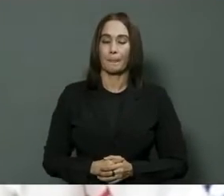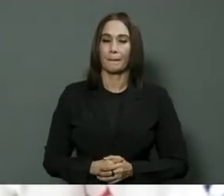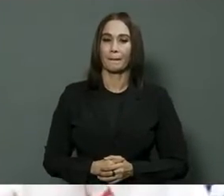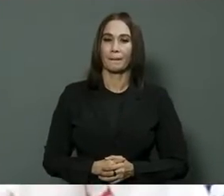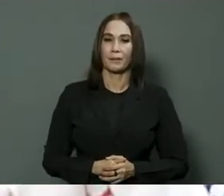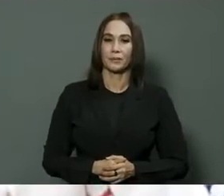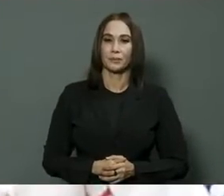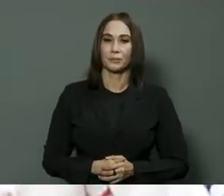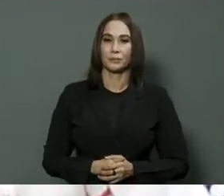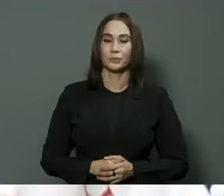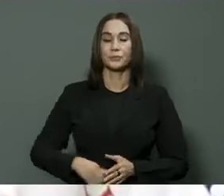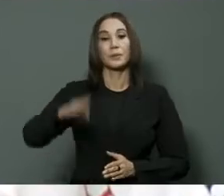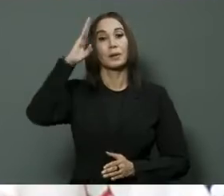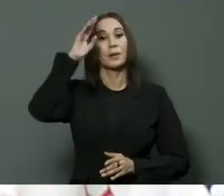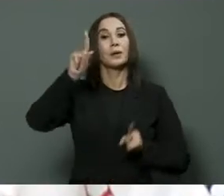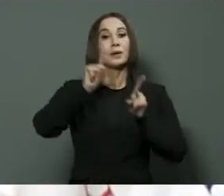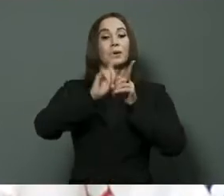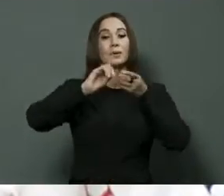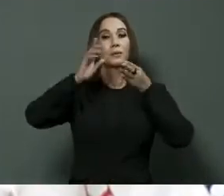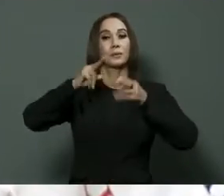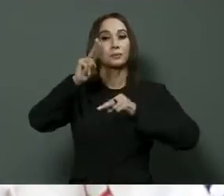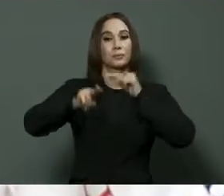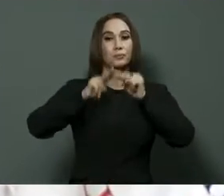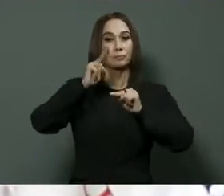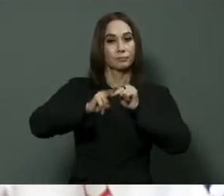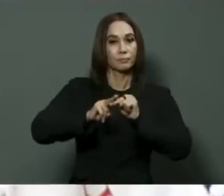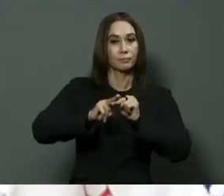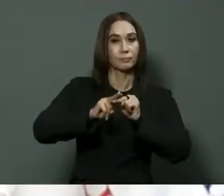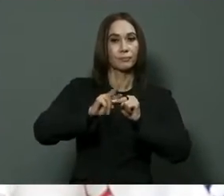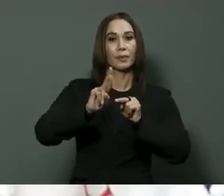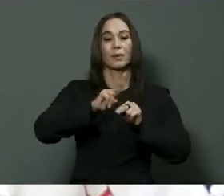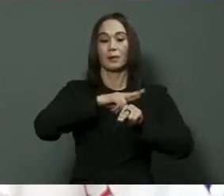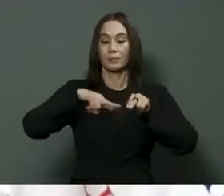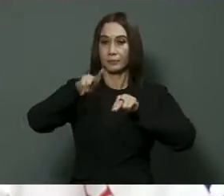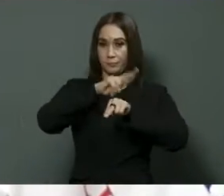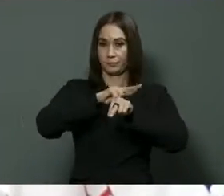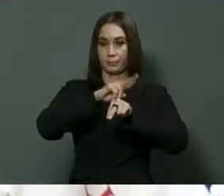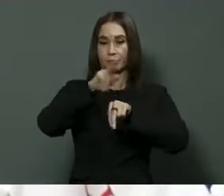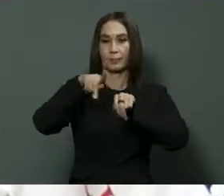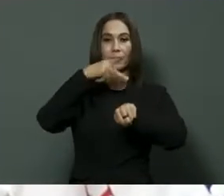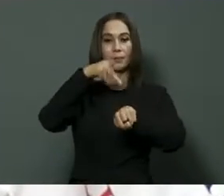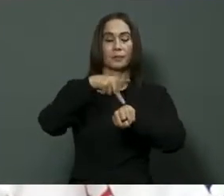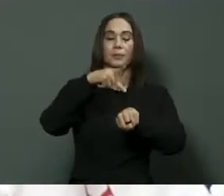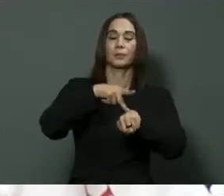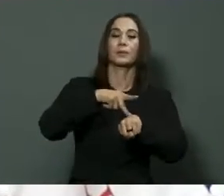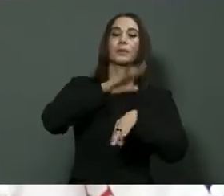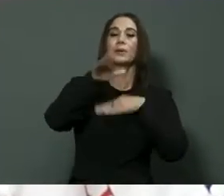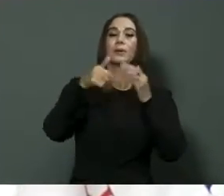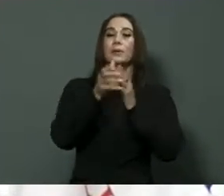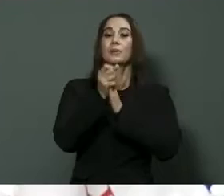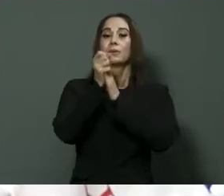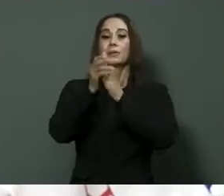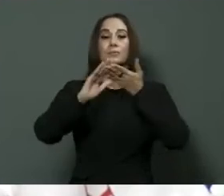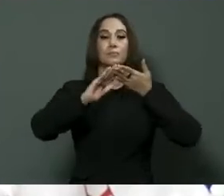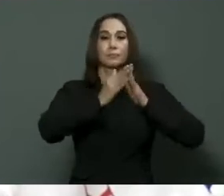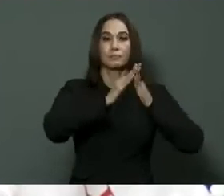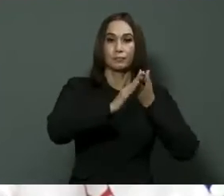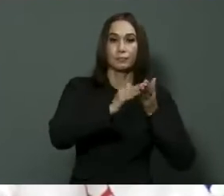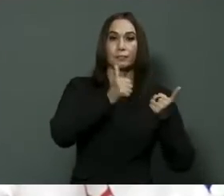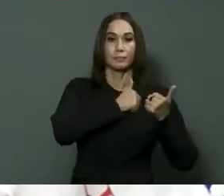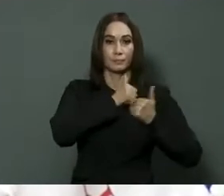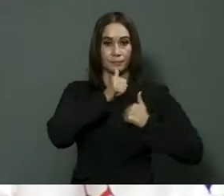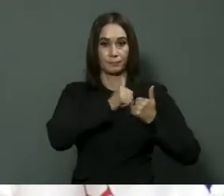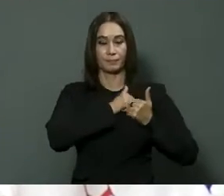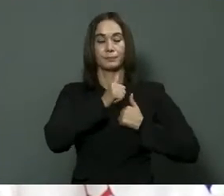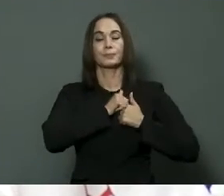Saludar también a los directores nacionales, regionales, provinciales, autoridades civiles,